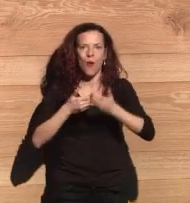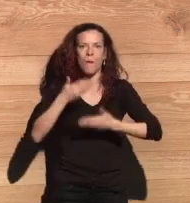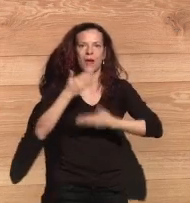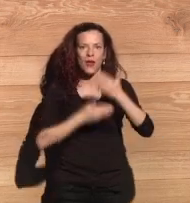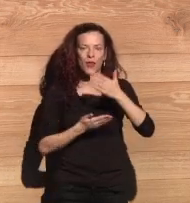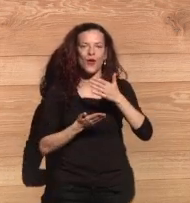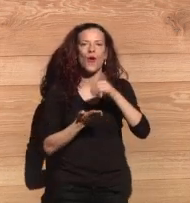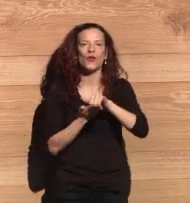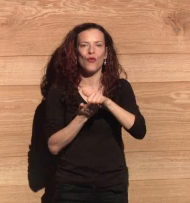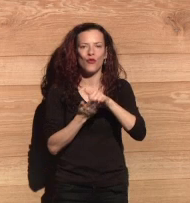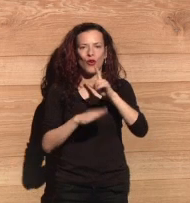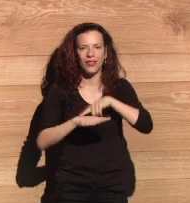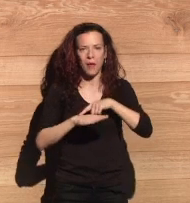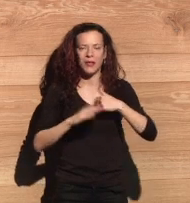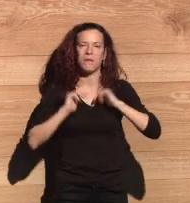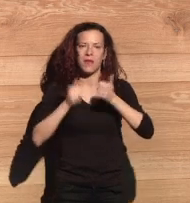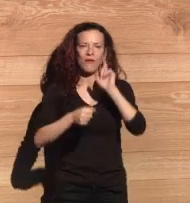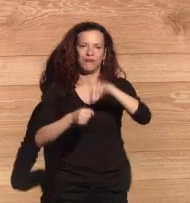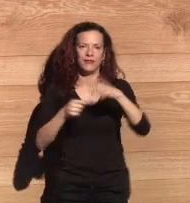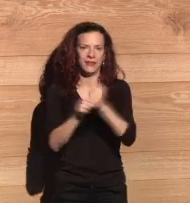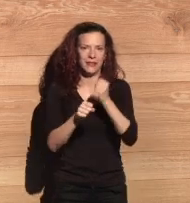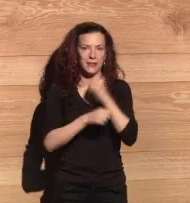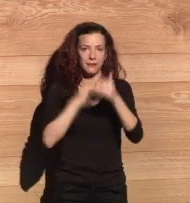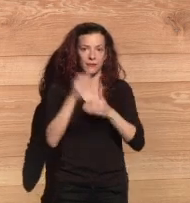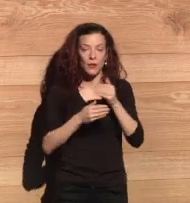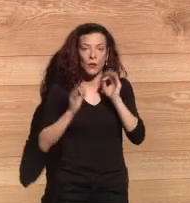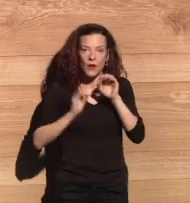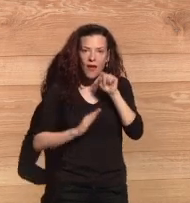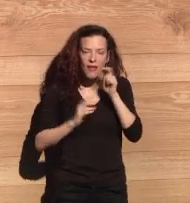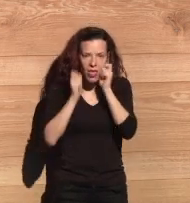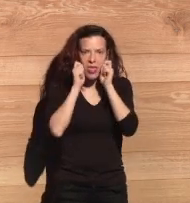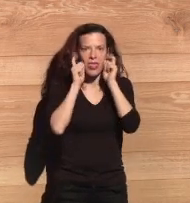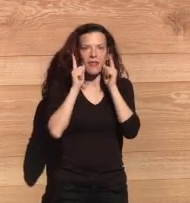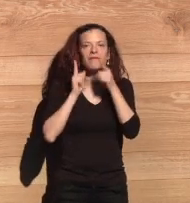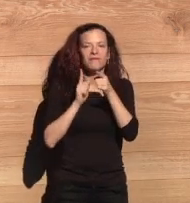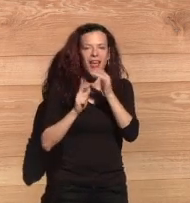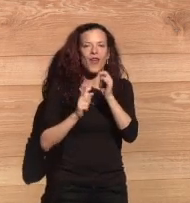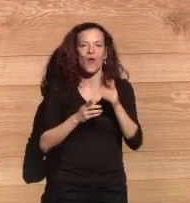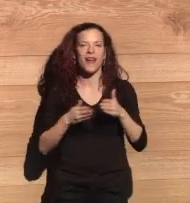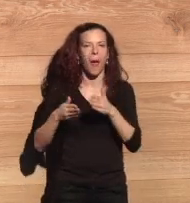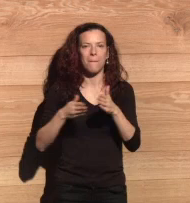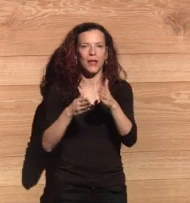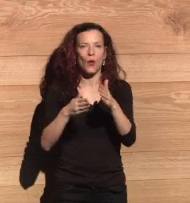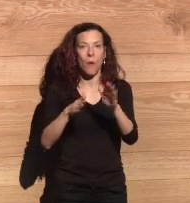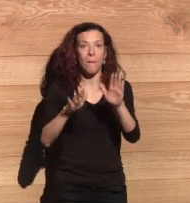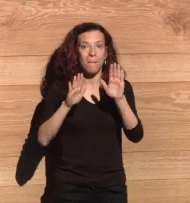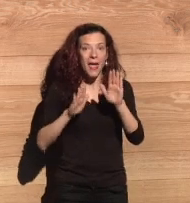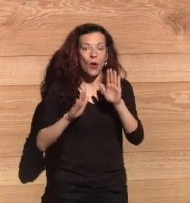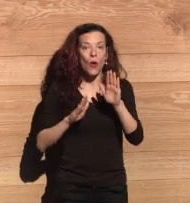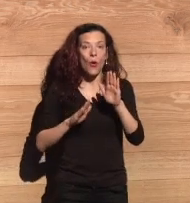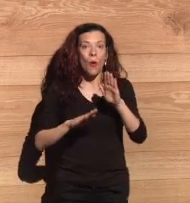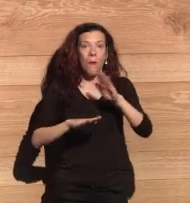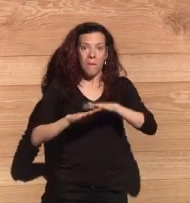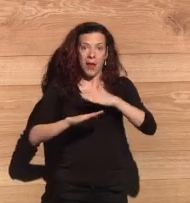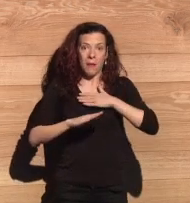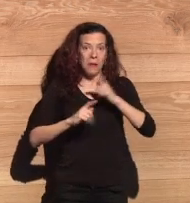el New York Times. Y ahí me di cuenta de que, bueno, hay un camino, ¿no? Pero el periodismo para mí